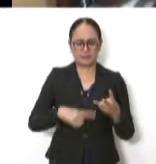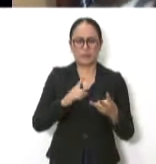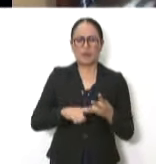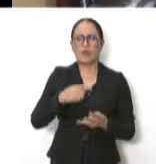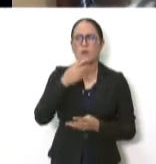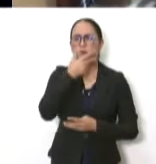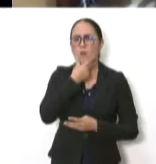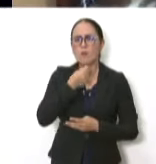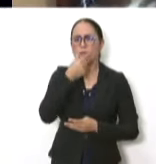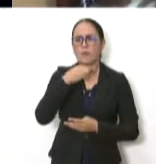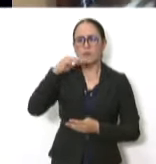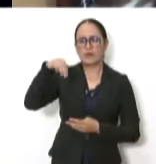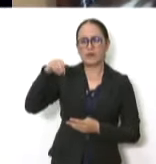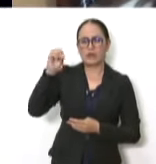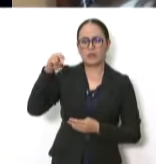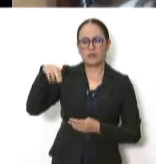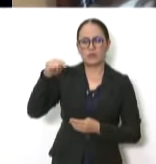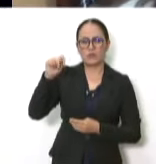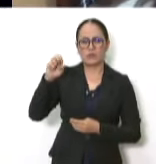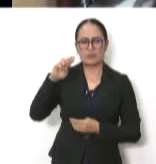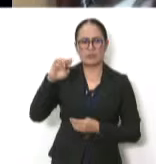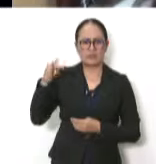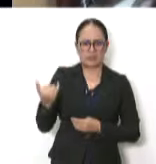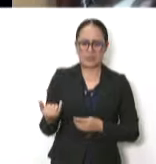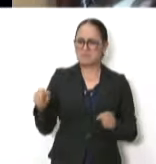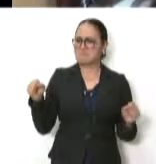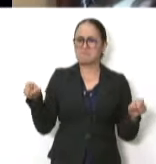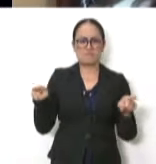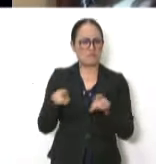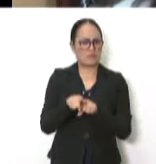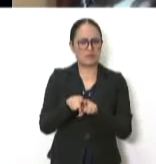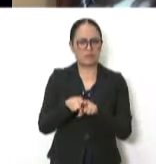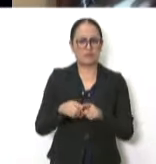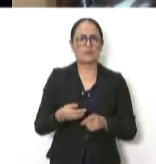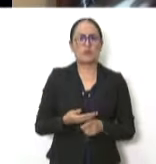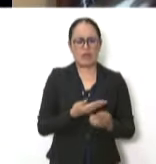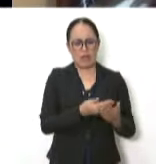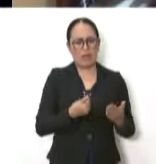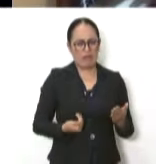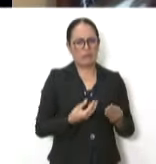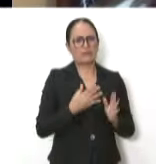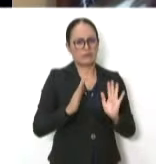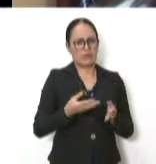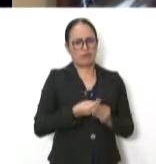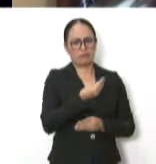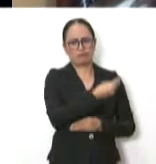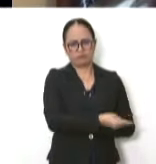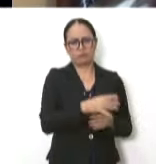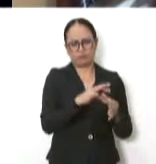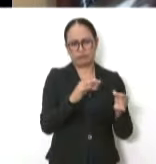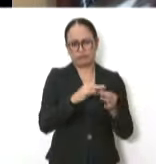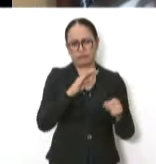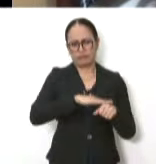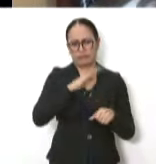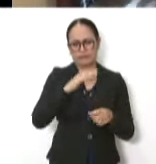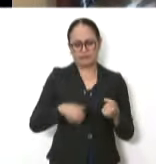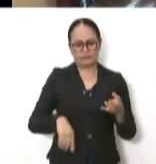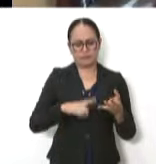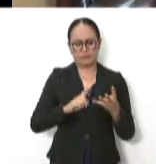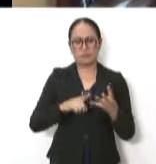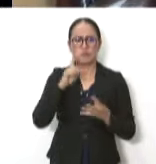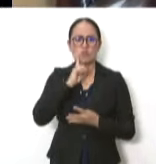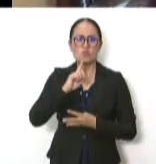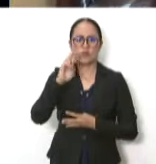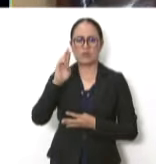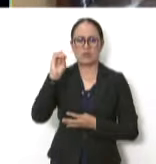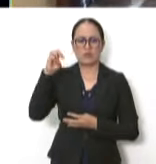Monterrey. De igual forma, a favor, con las salvedades hechas llegar plenamente a la Secretaría. Comisionada Román. A